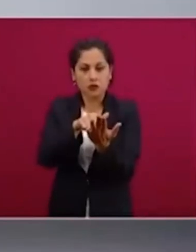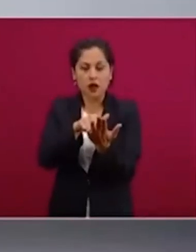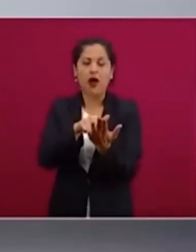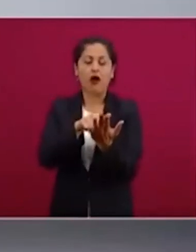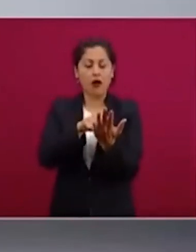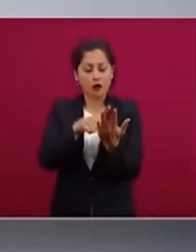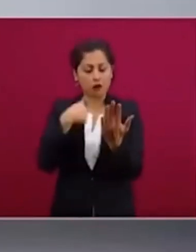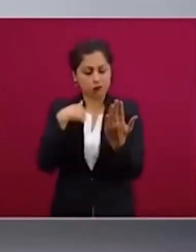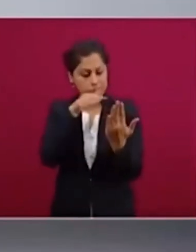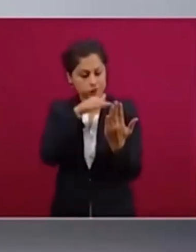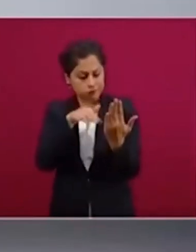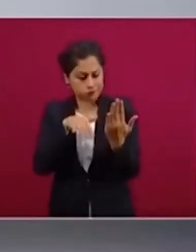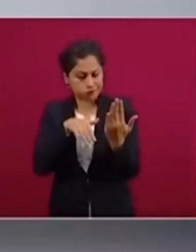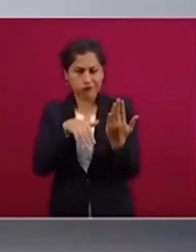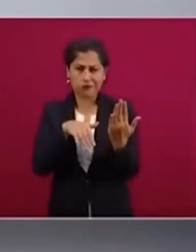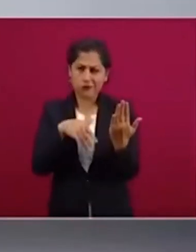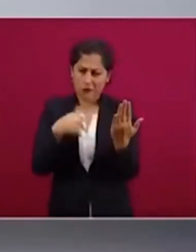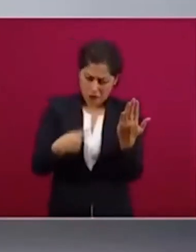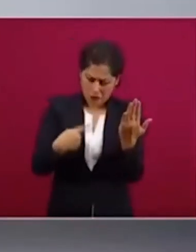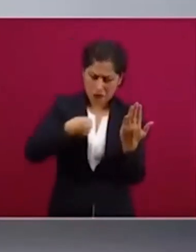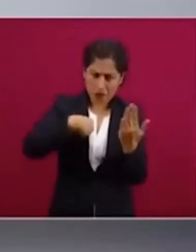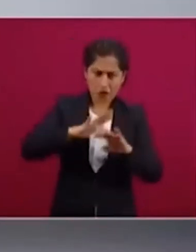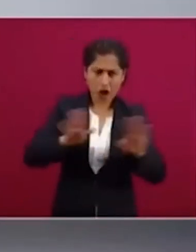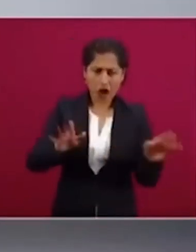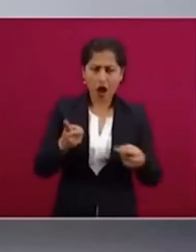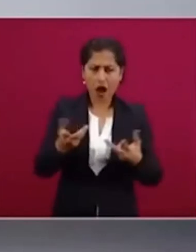Pero ya hay en varias partes del mundo